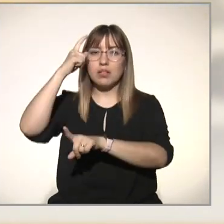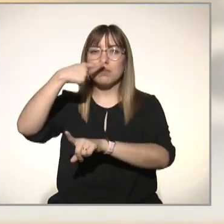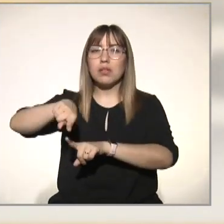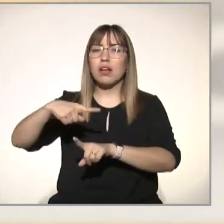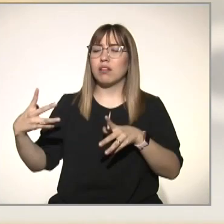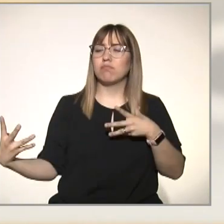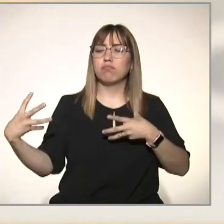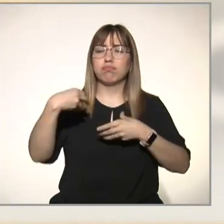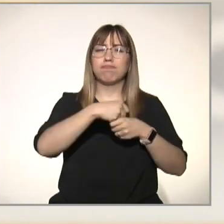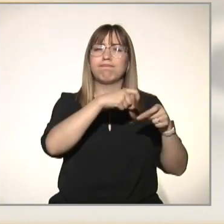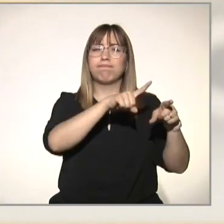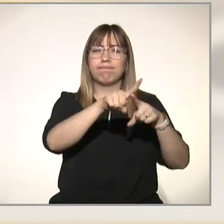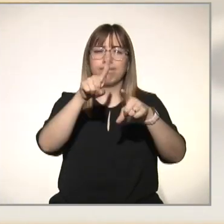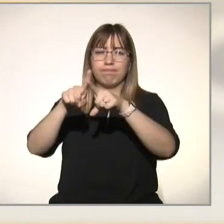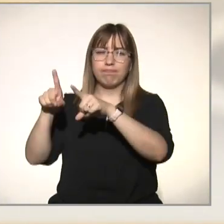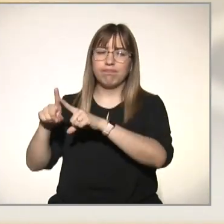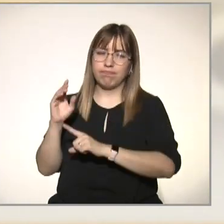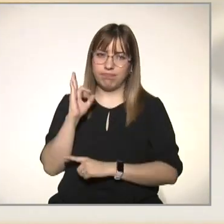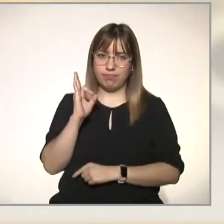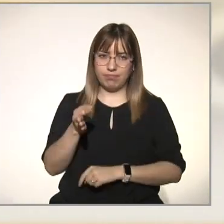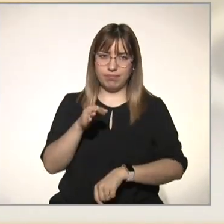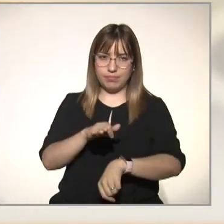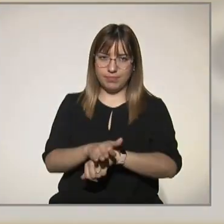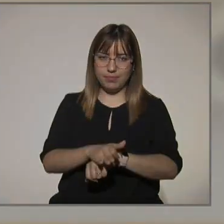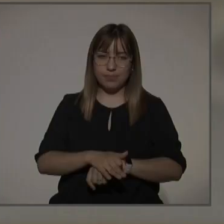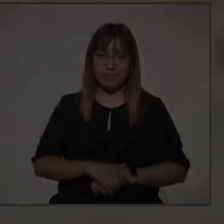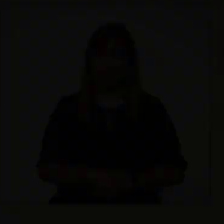inclusión a la diversidad y aceptación.